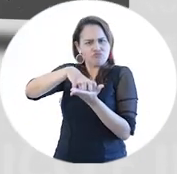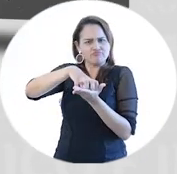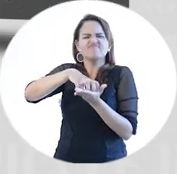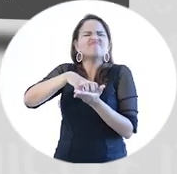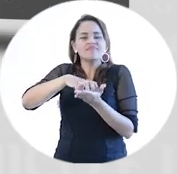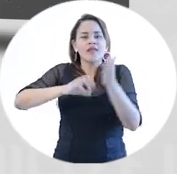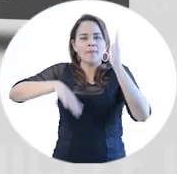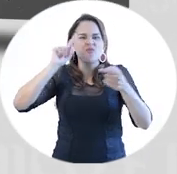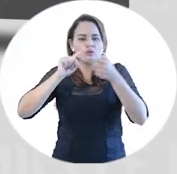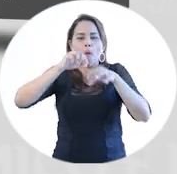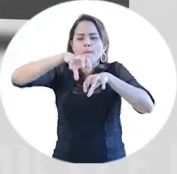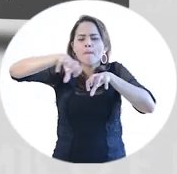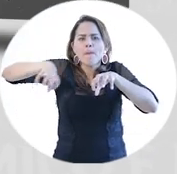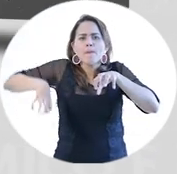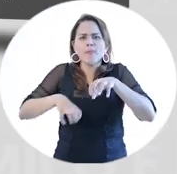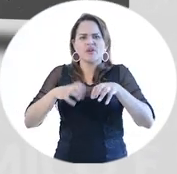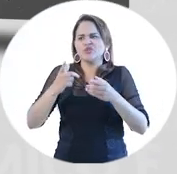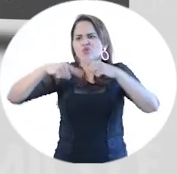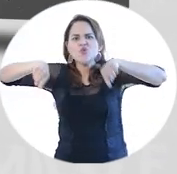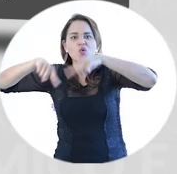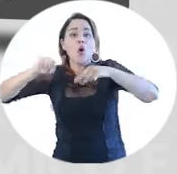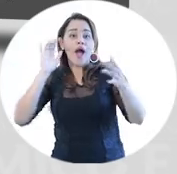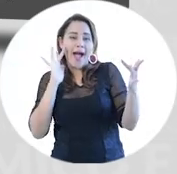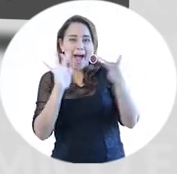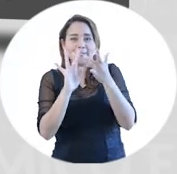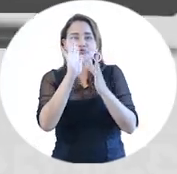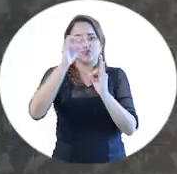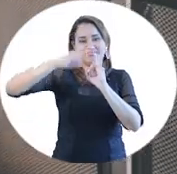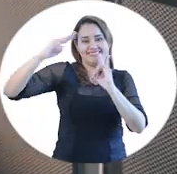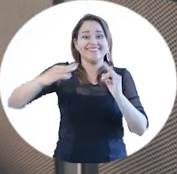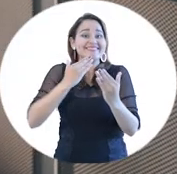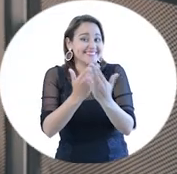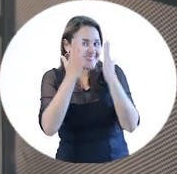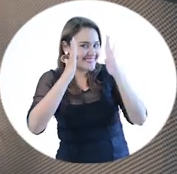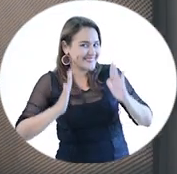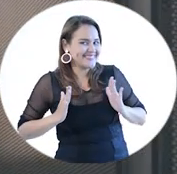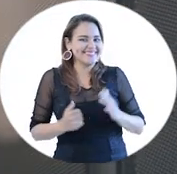estratégico de la ciudad. Allí funcionan distintos centros académicos. Gracias, Andrea, por